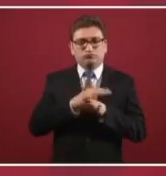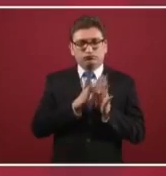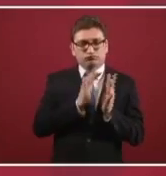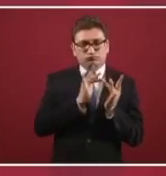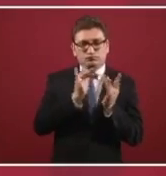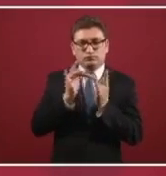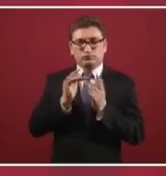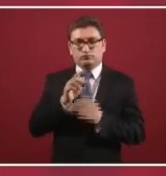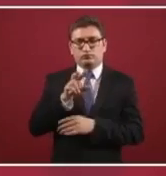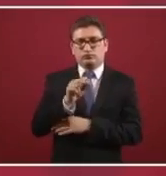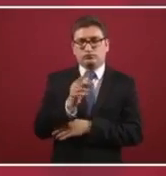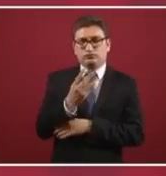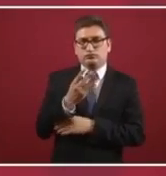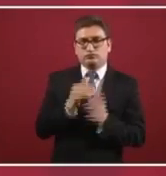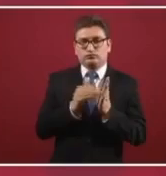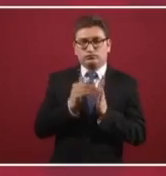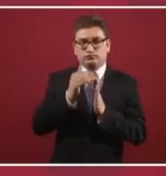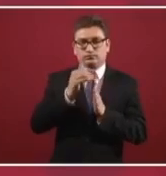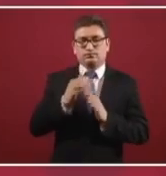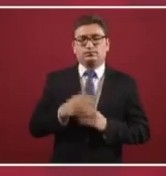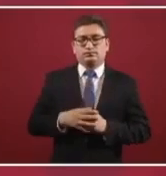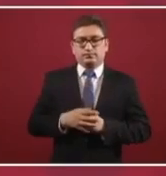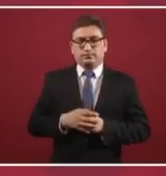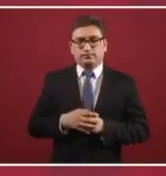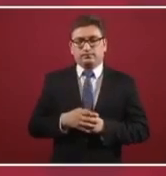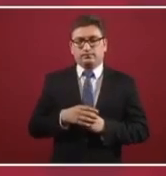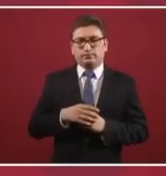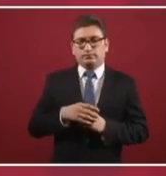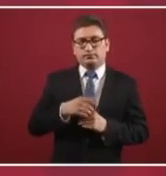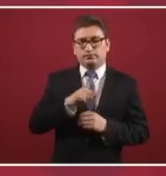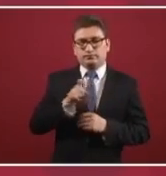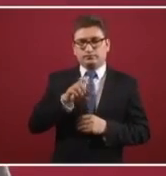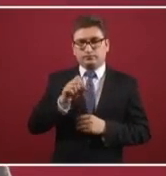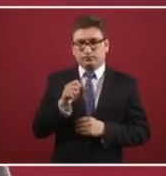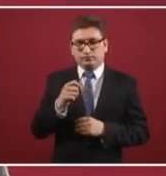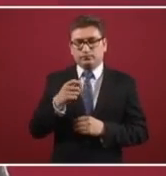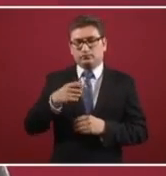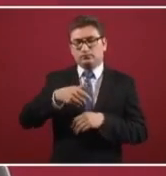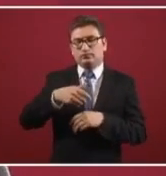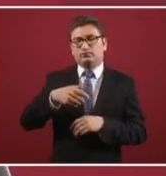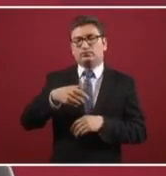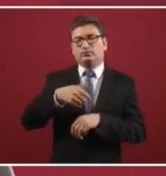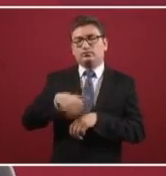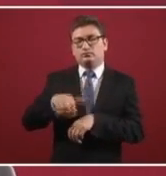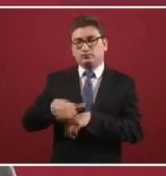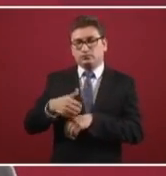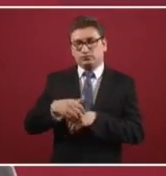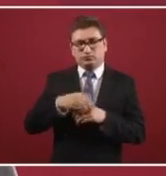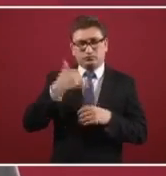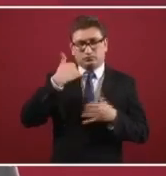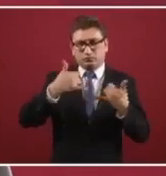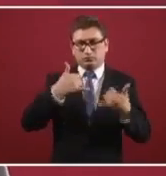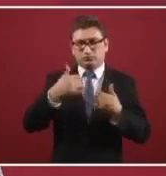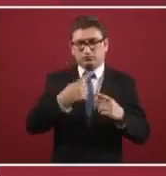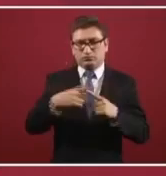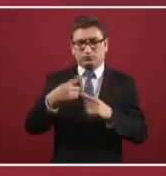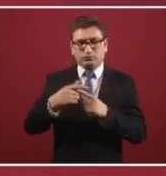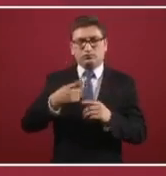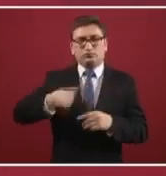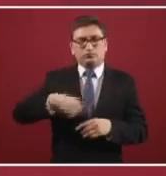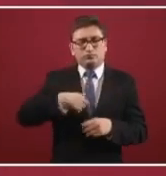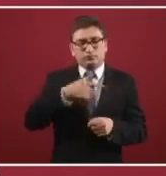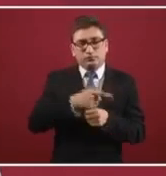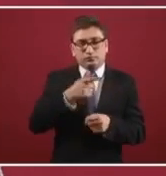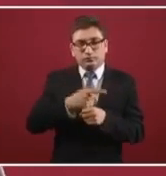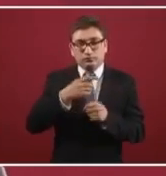subsecretario de Derechos Humanos, Migración y Población, Alejandro Encinas, señaló que sin poder dar más detalles, se tiene la certeza de cómo se realizó